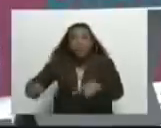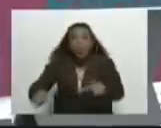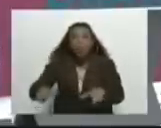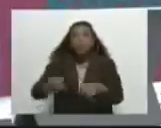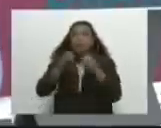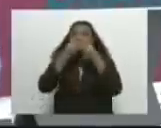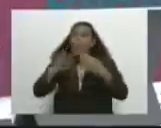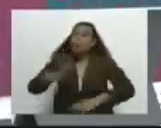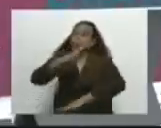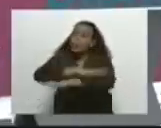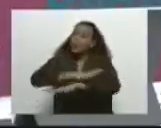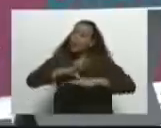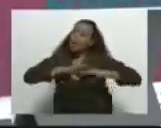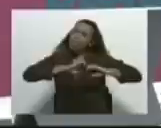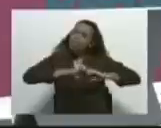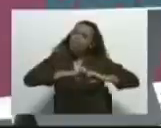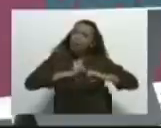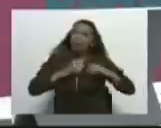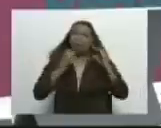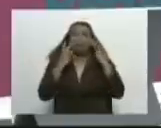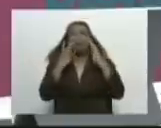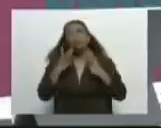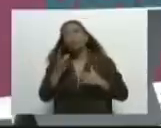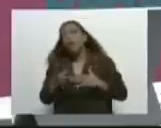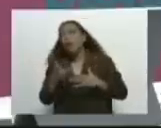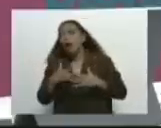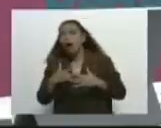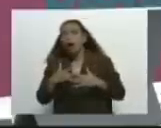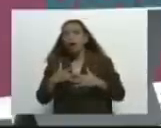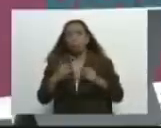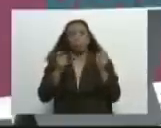de venezolanos y venezolanas consternados,